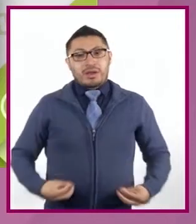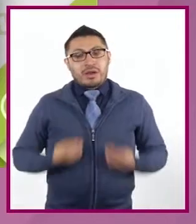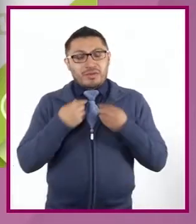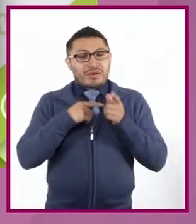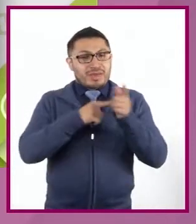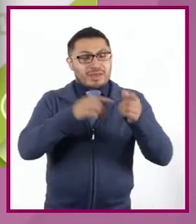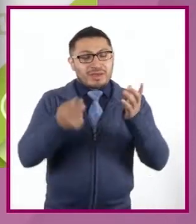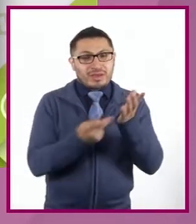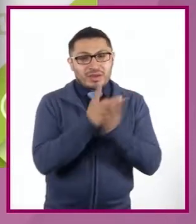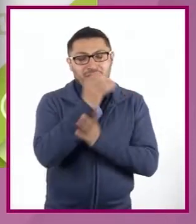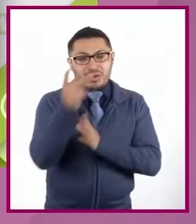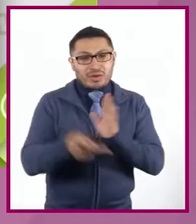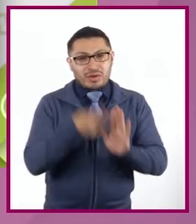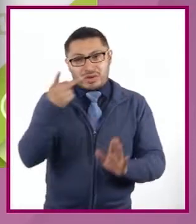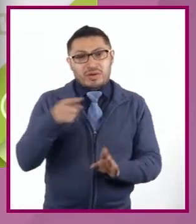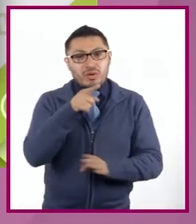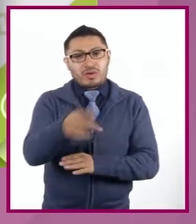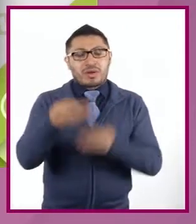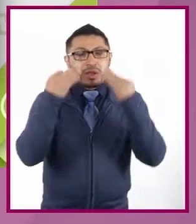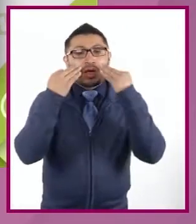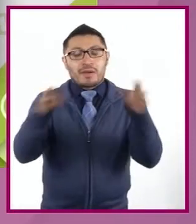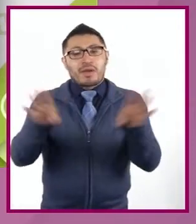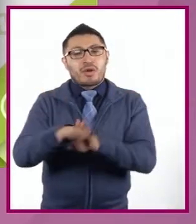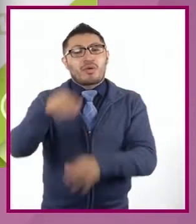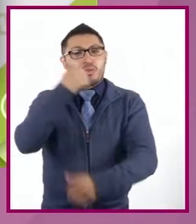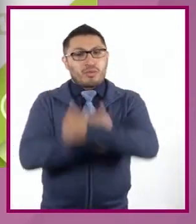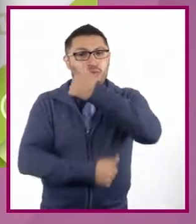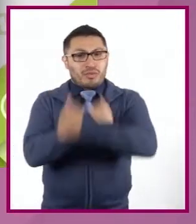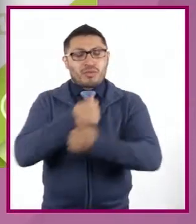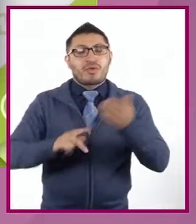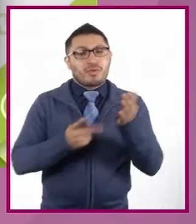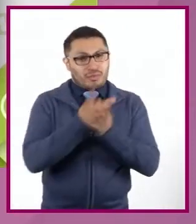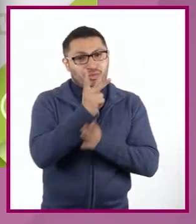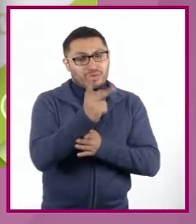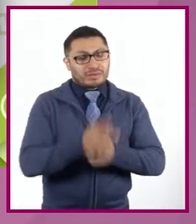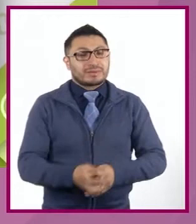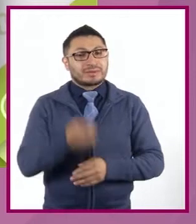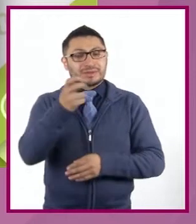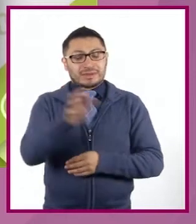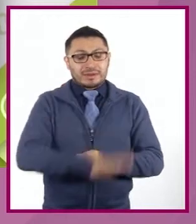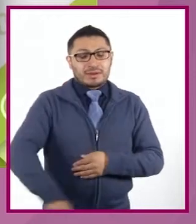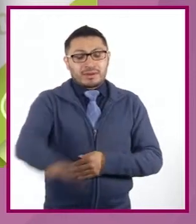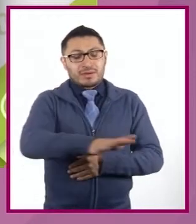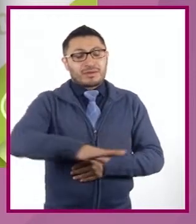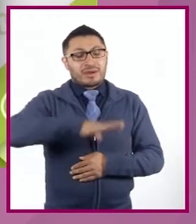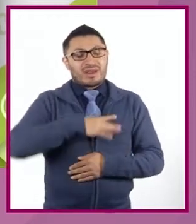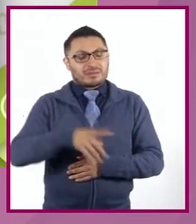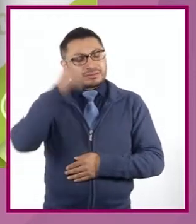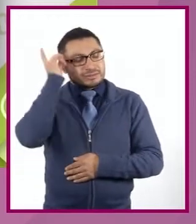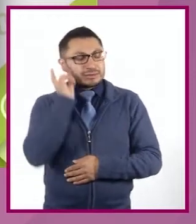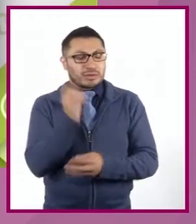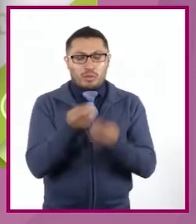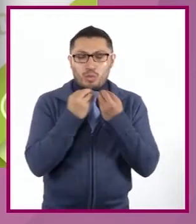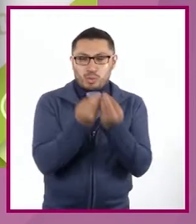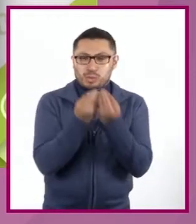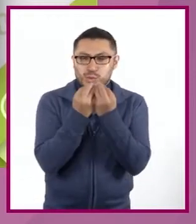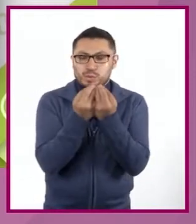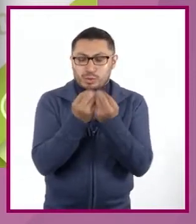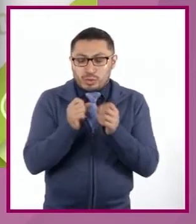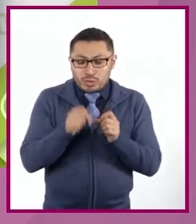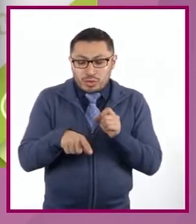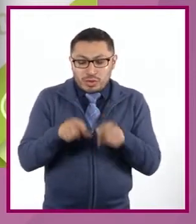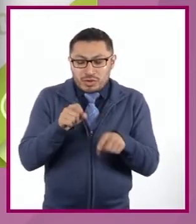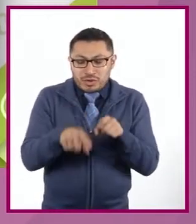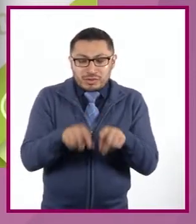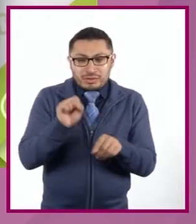y ustedes puedan ver cómo se da la competencia entre las plantas. En el suelo aguardan dormidas una gran cantidad de semillas